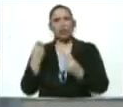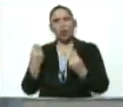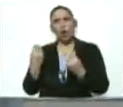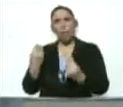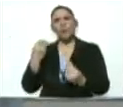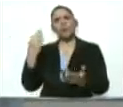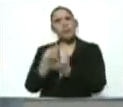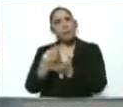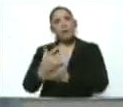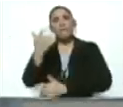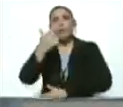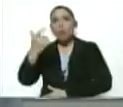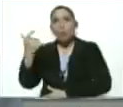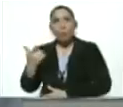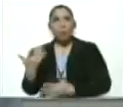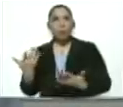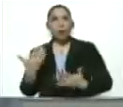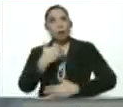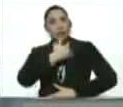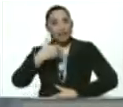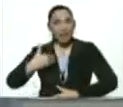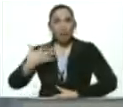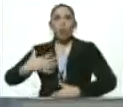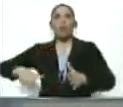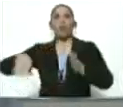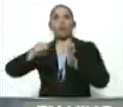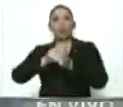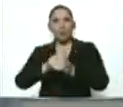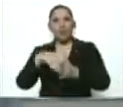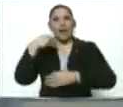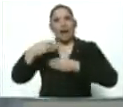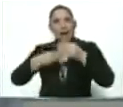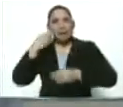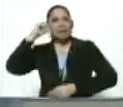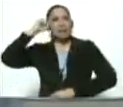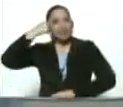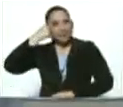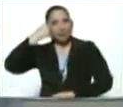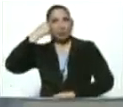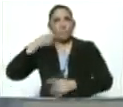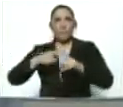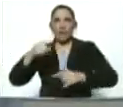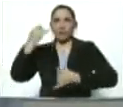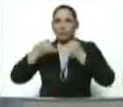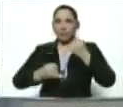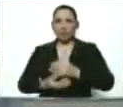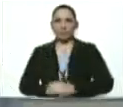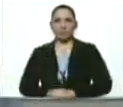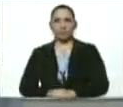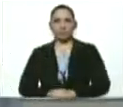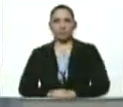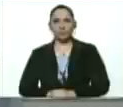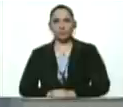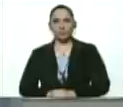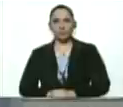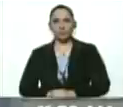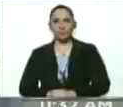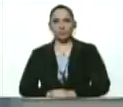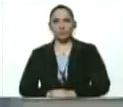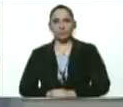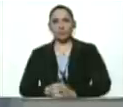se busca. Y quiero nuevamente hacer esta reflexión para terminar. Es